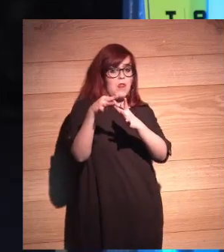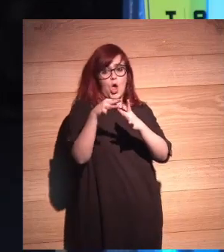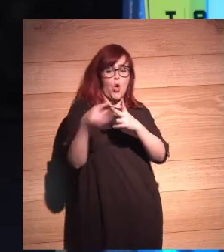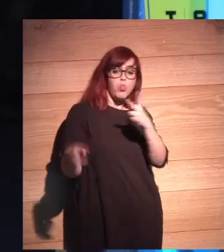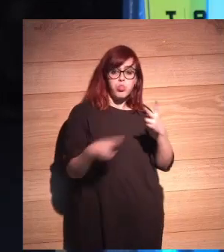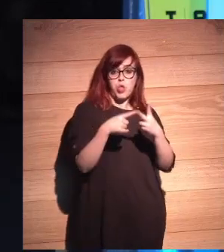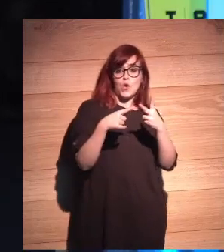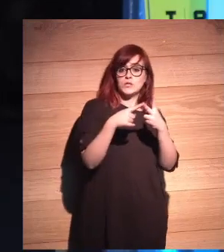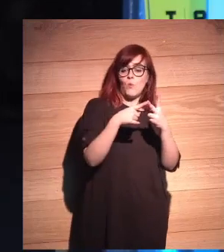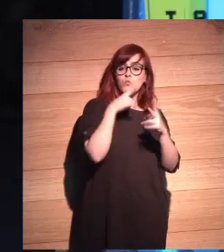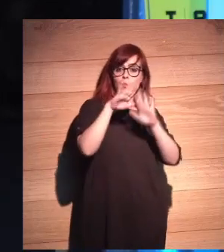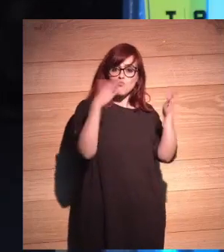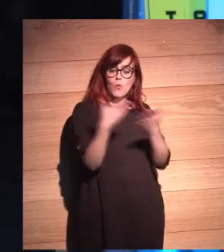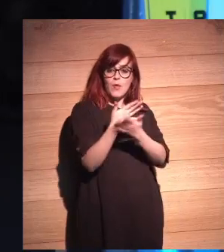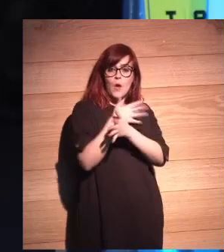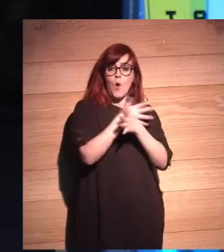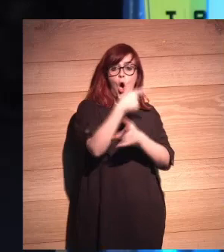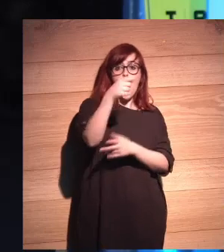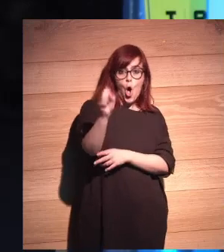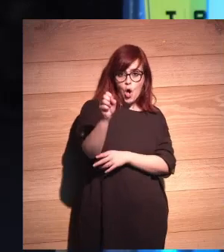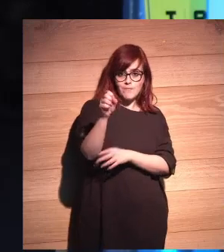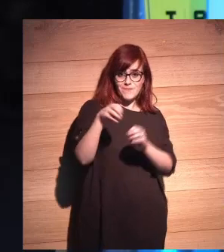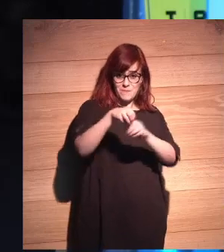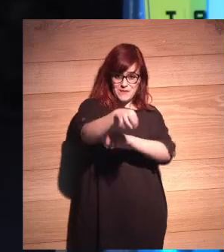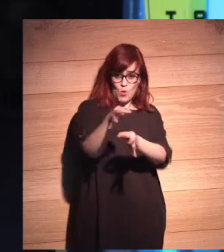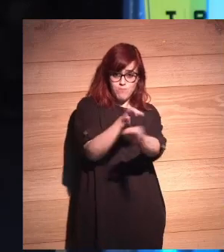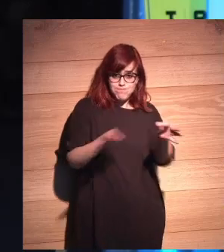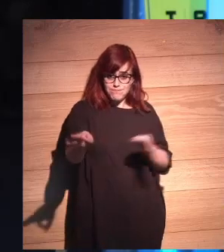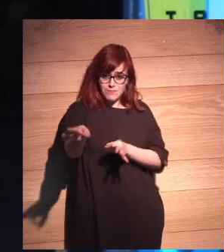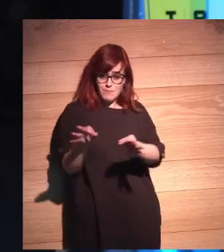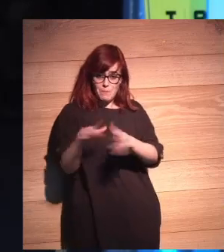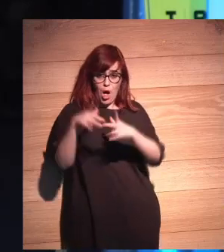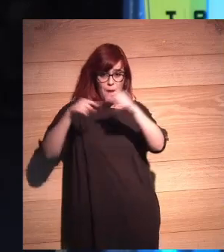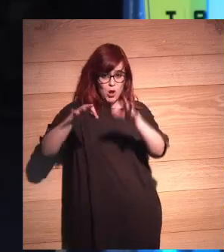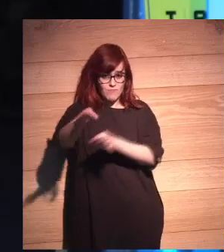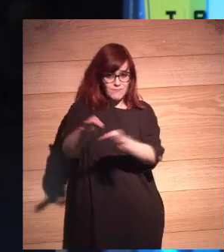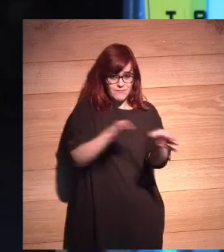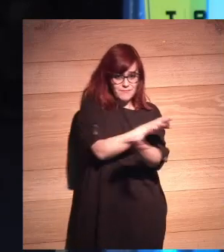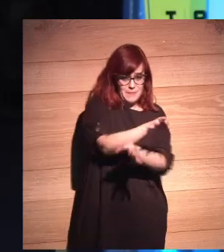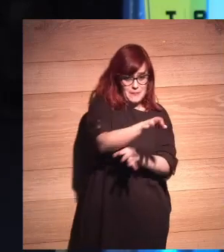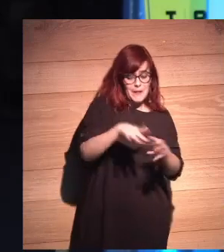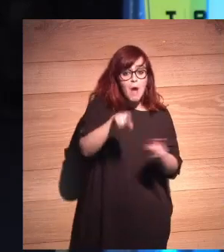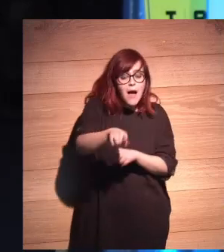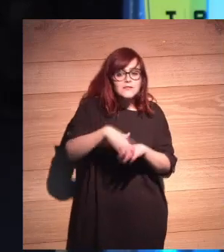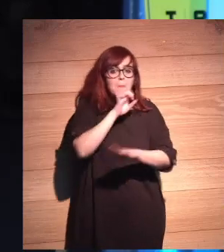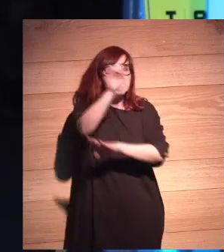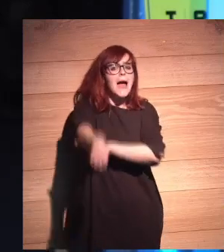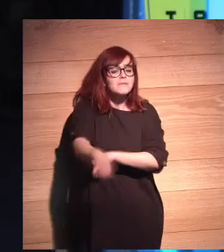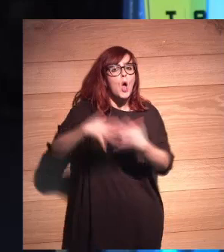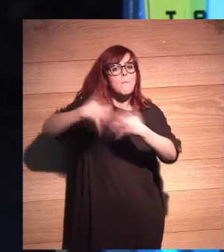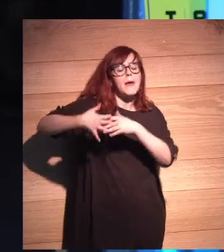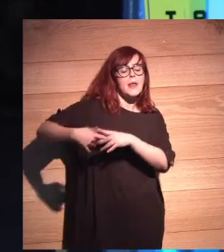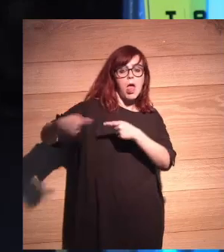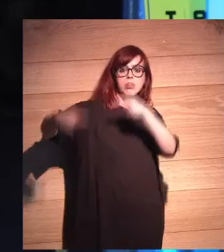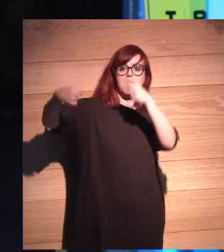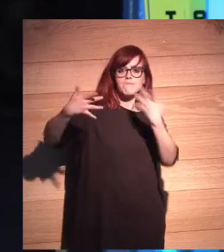del mundo del juego del Go. Pero sin embargo no acabamos de ver y